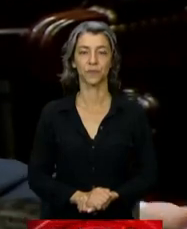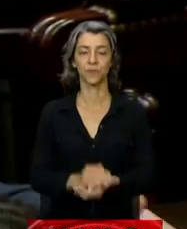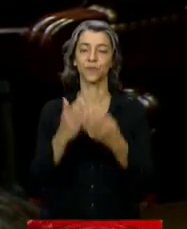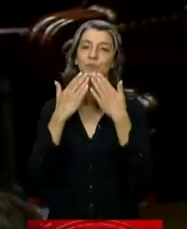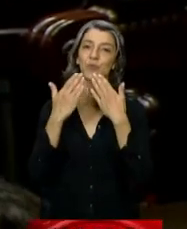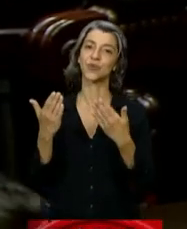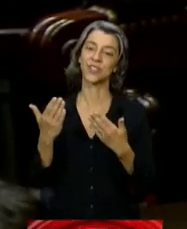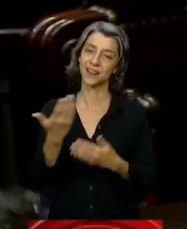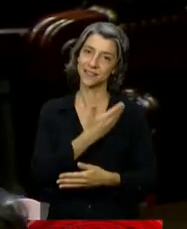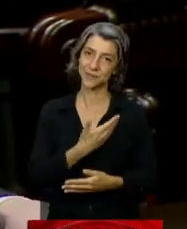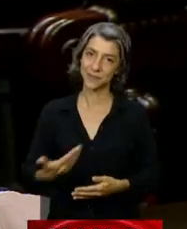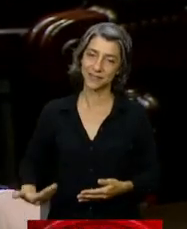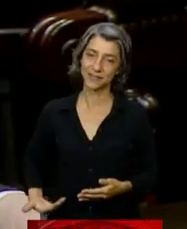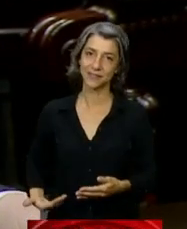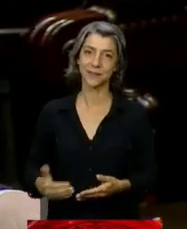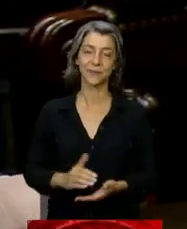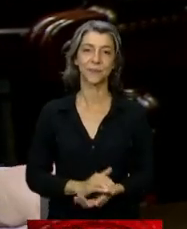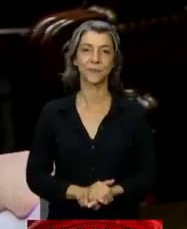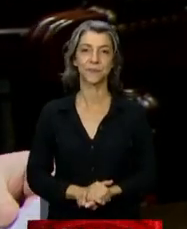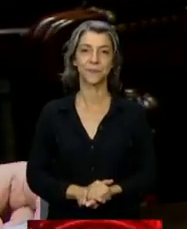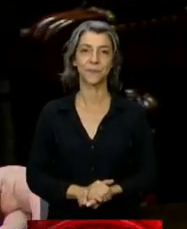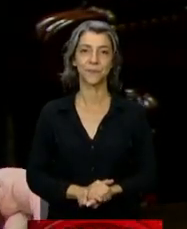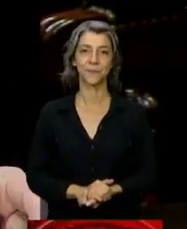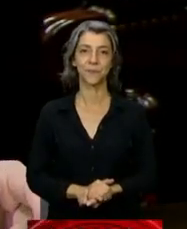Muchas gracias, señor presidente.